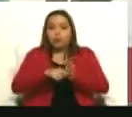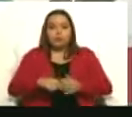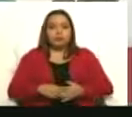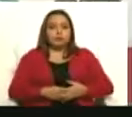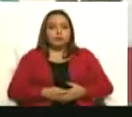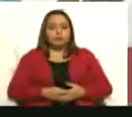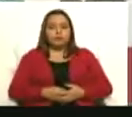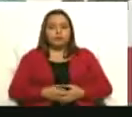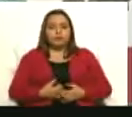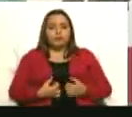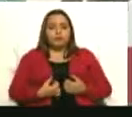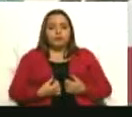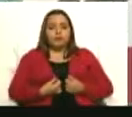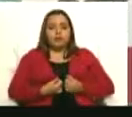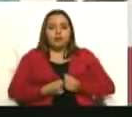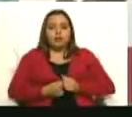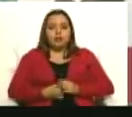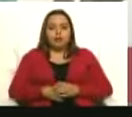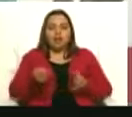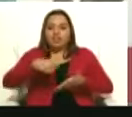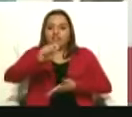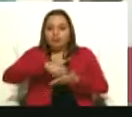Cuando se firmó en